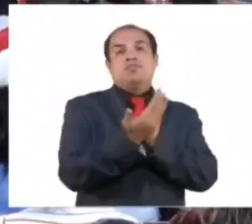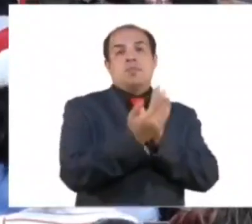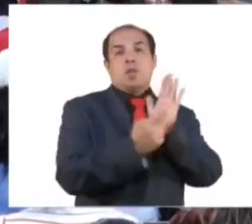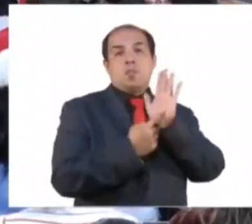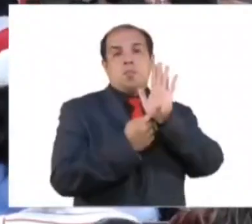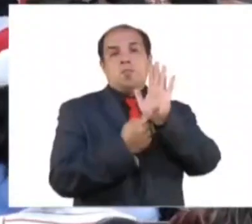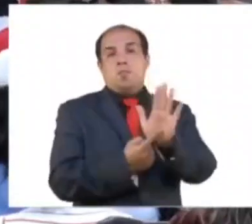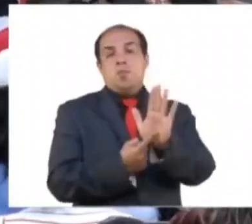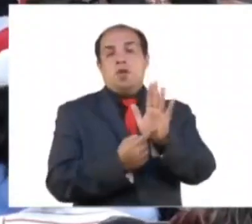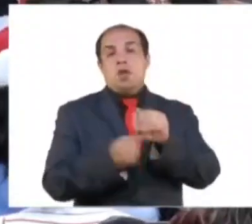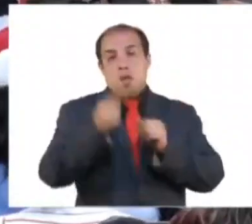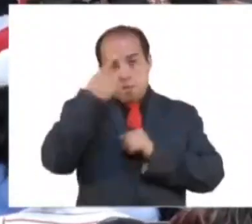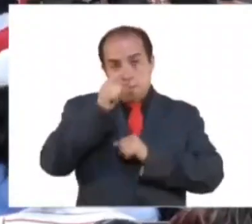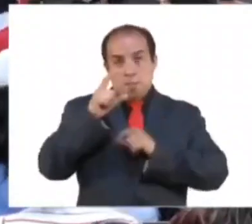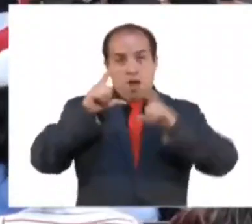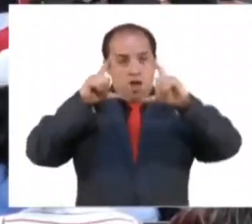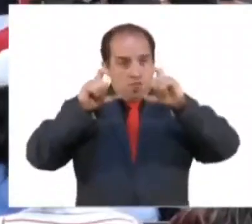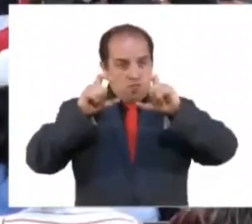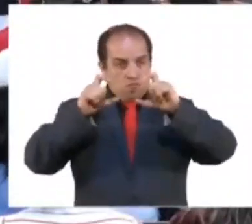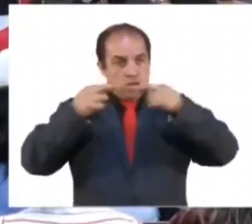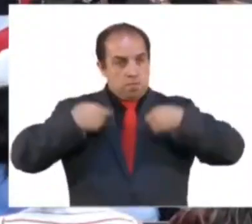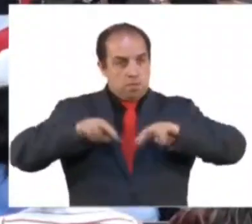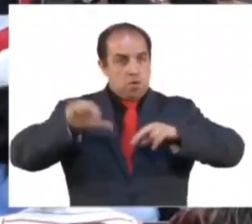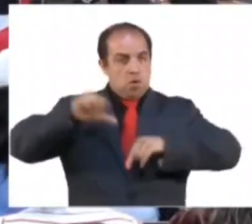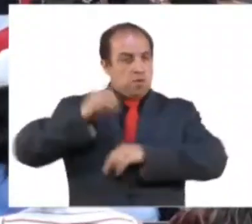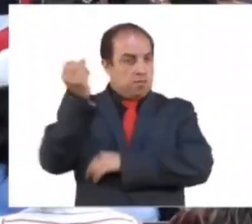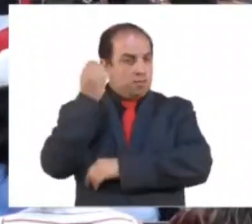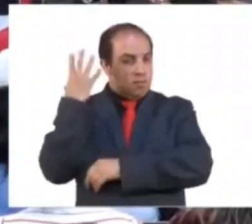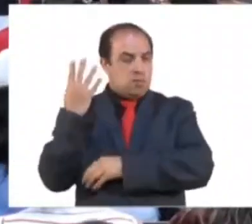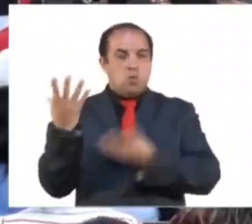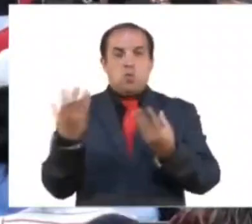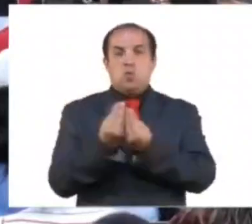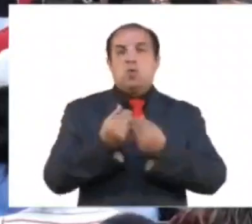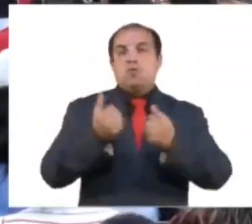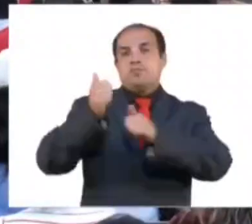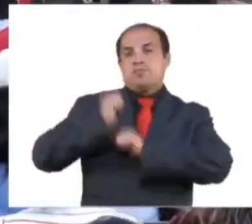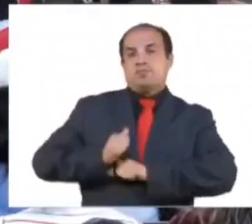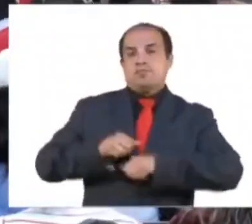fotografía representativa de este acto con nuestras autoridades, por favor.